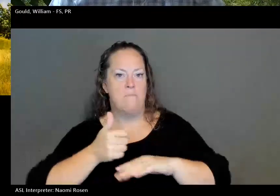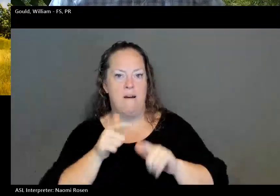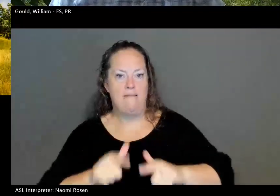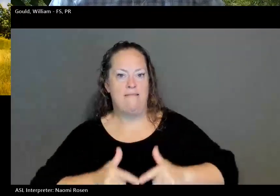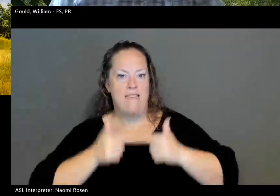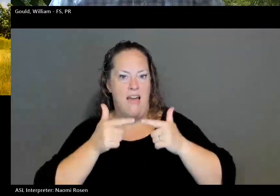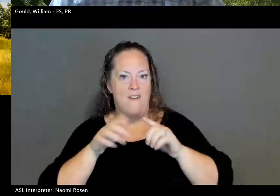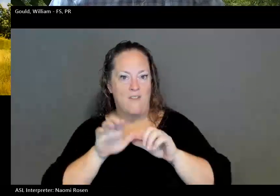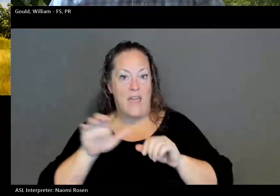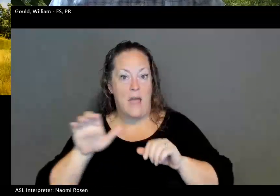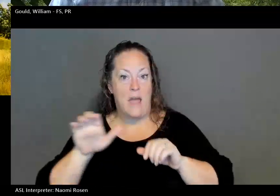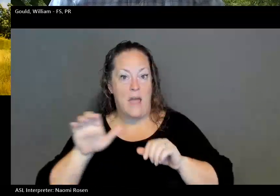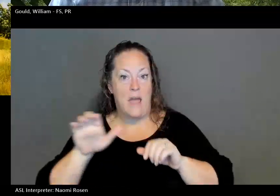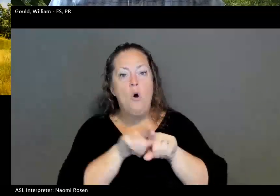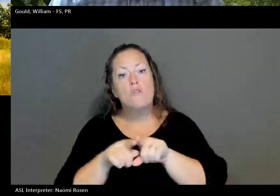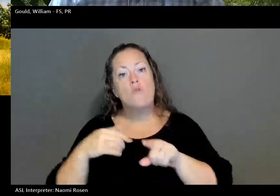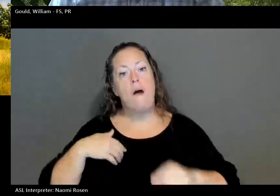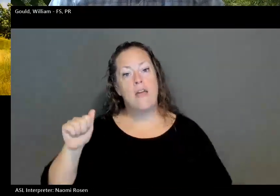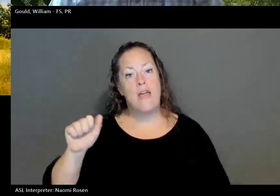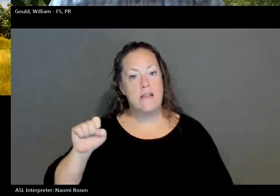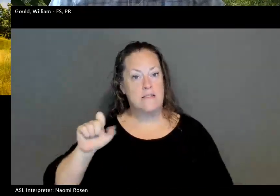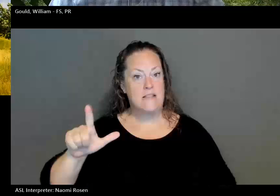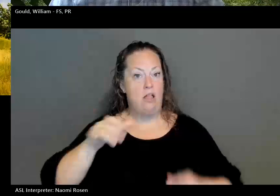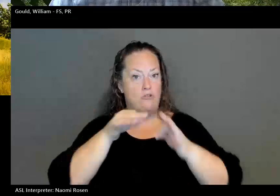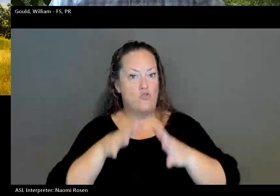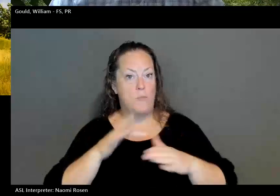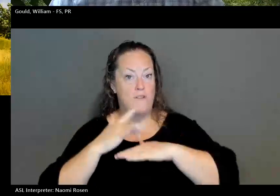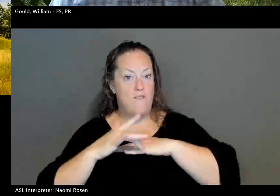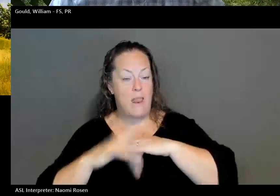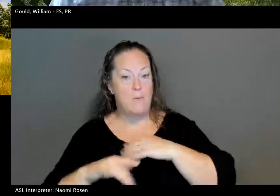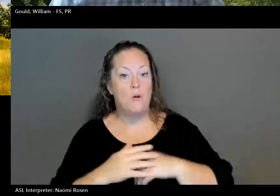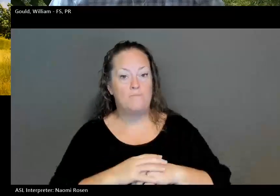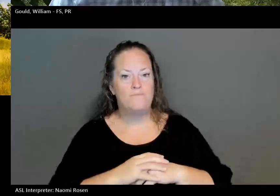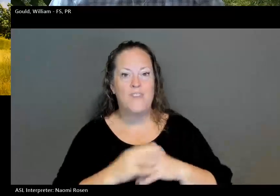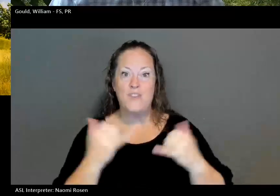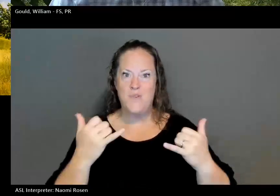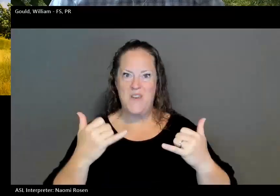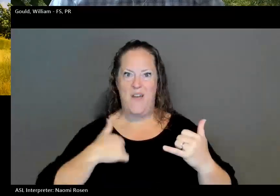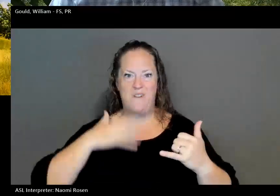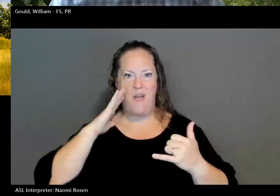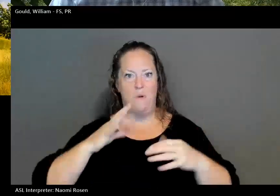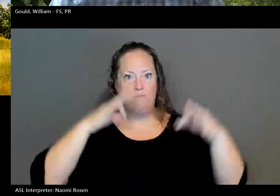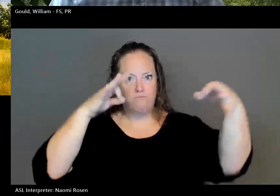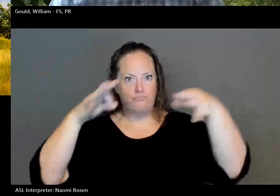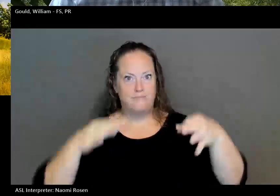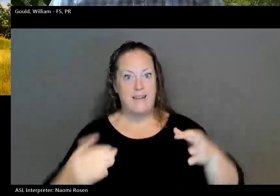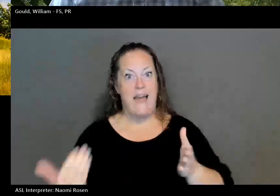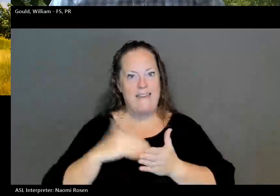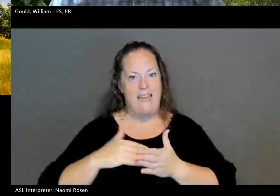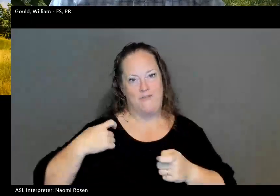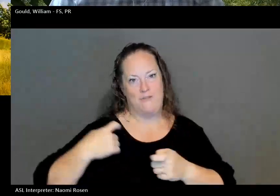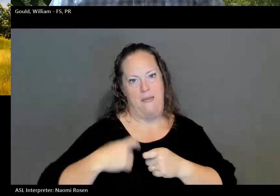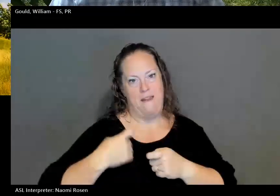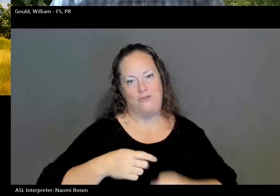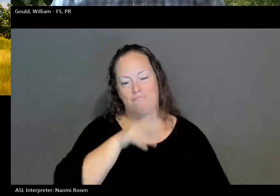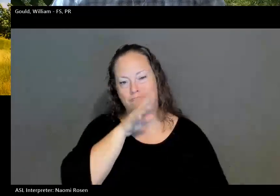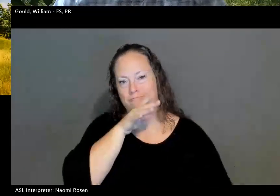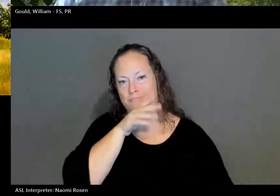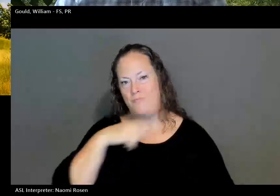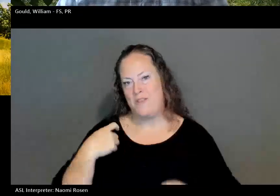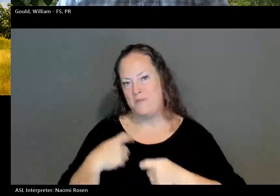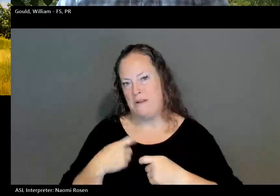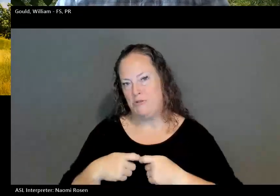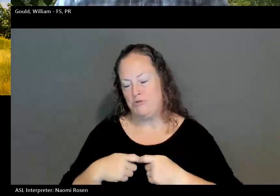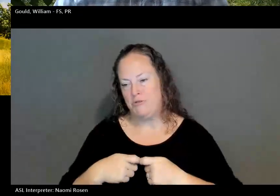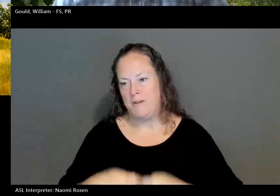I will attempt that, so bear with me. Puede elegir la selección de audio original para escuchar este evento en inglés,